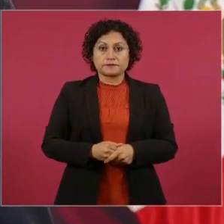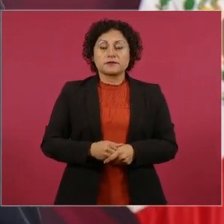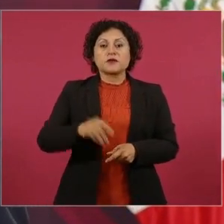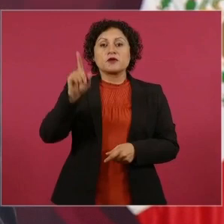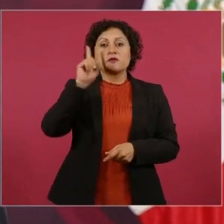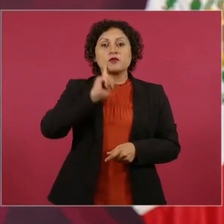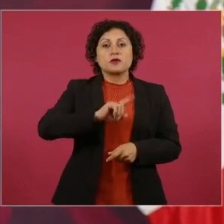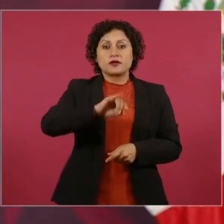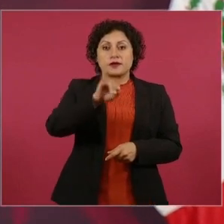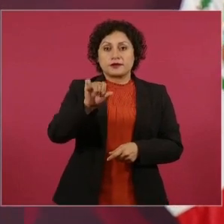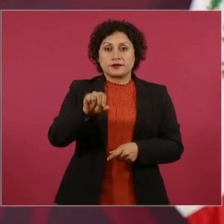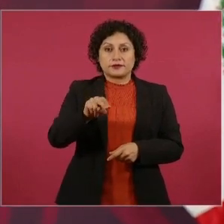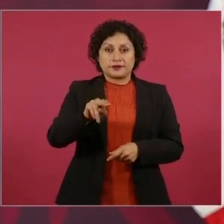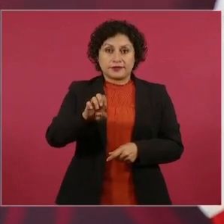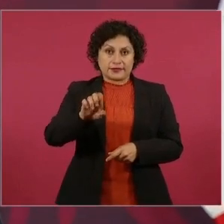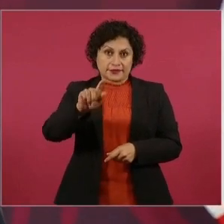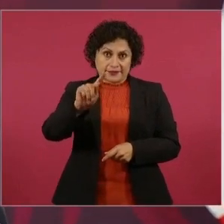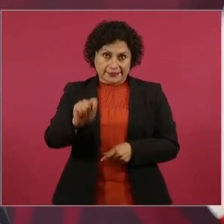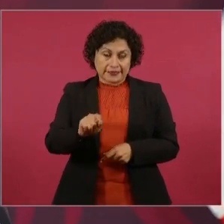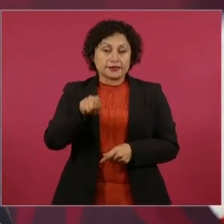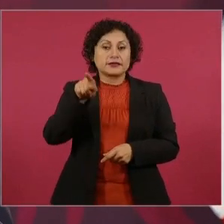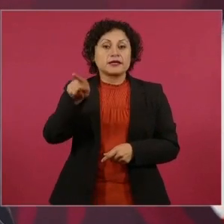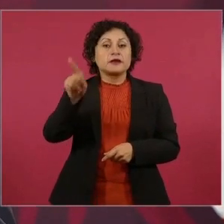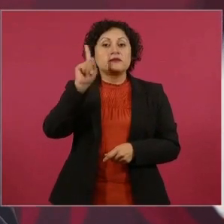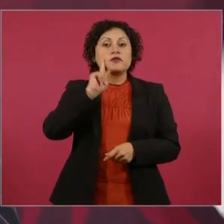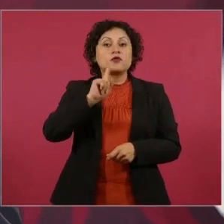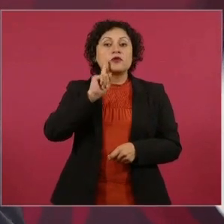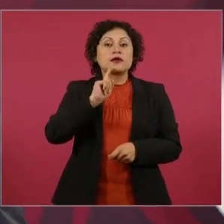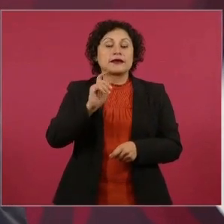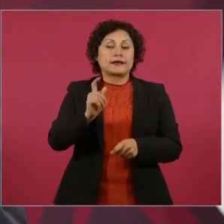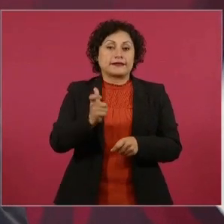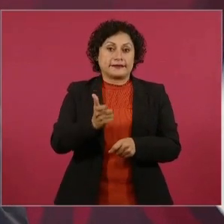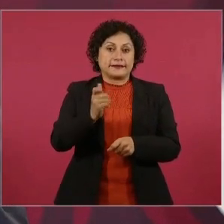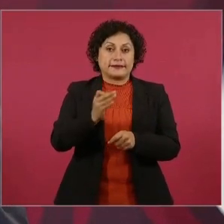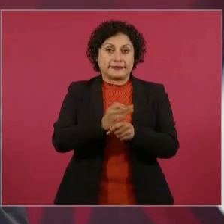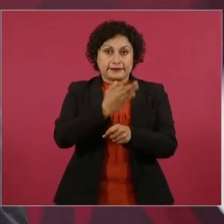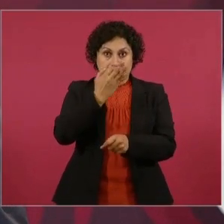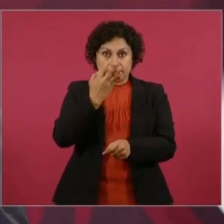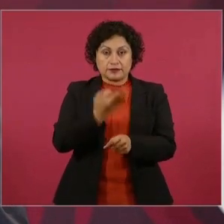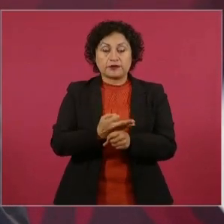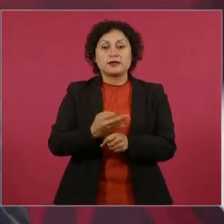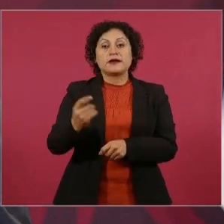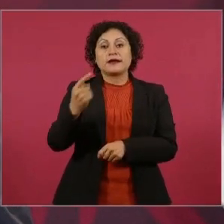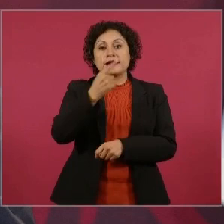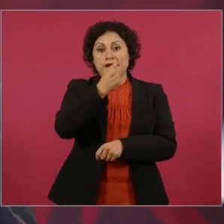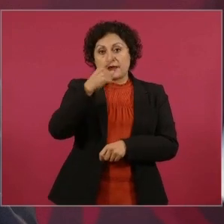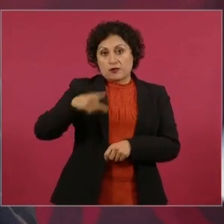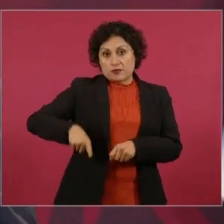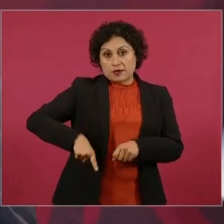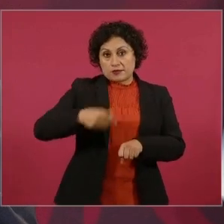Janet que es la tesorera de el gobierno de Estados